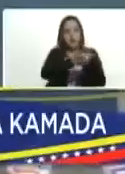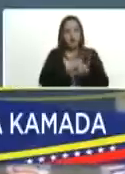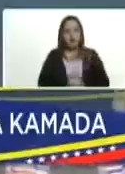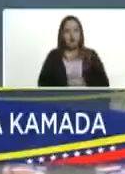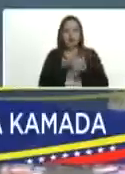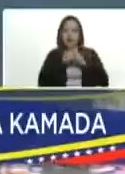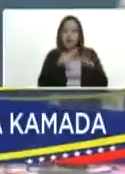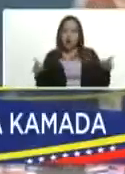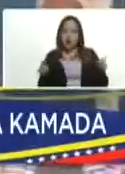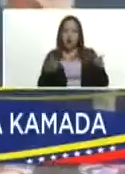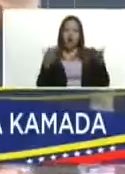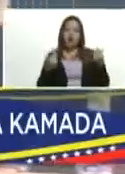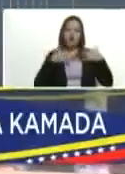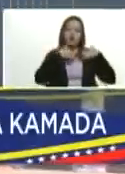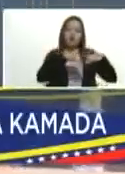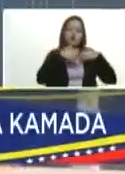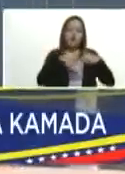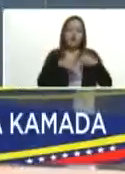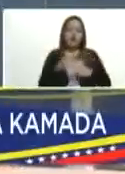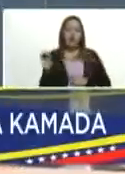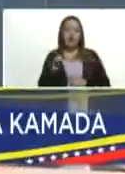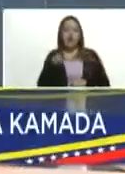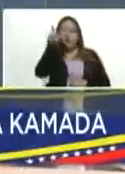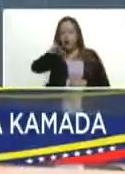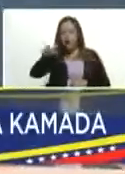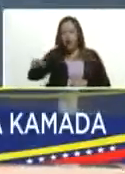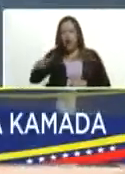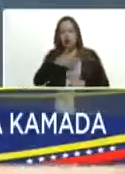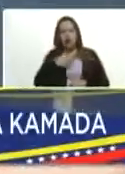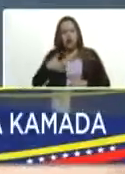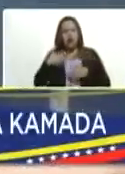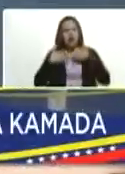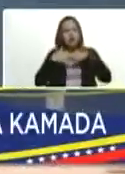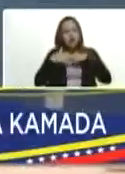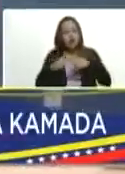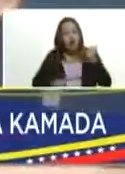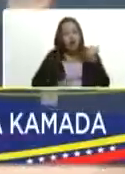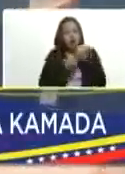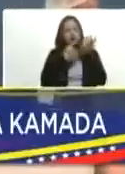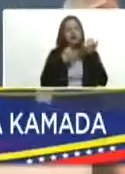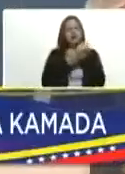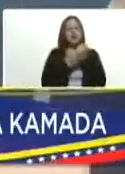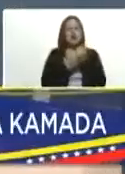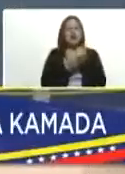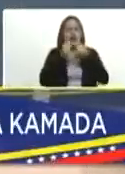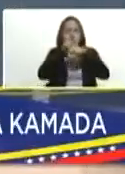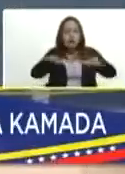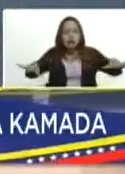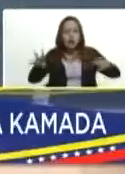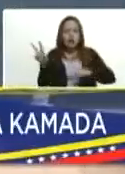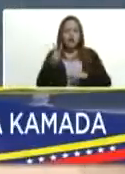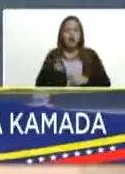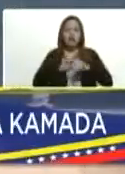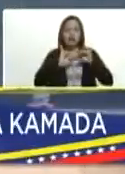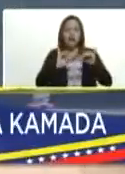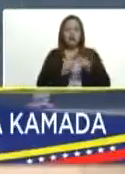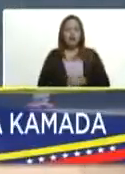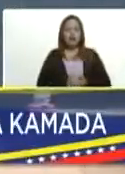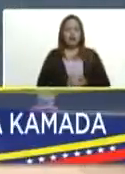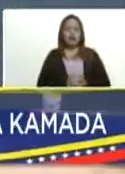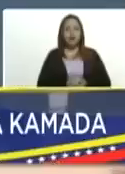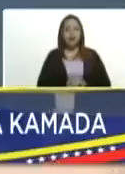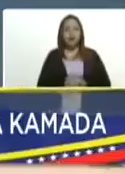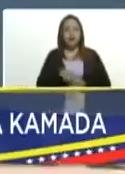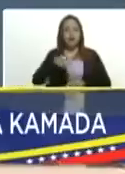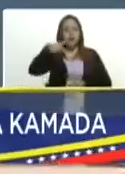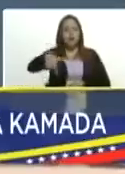embargo, muchos industriales o empresarios decidieron apostar por la diversificación en el resto del territorio. Por ello, hoy contamos